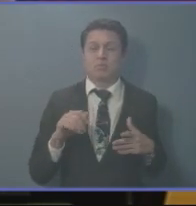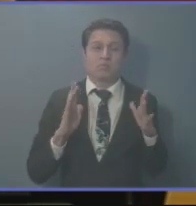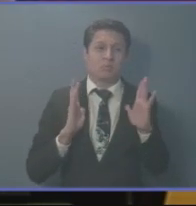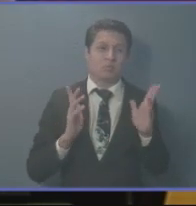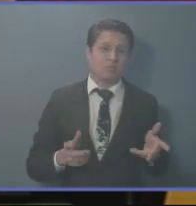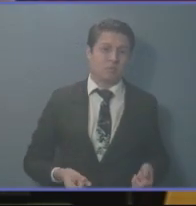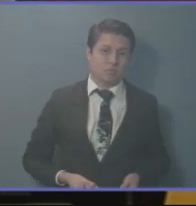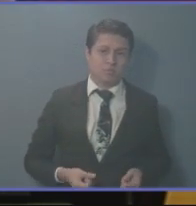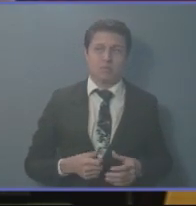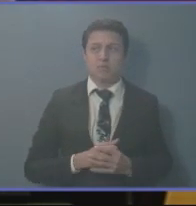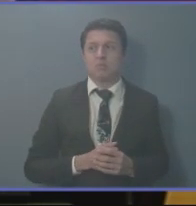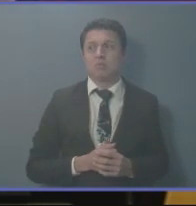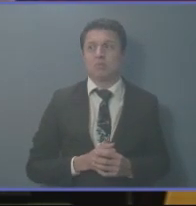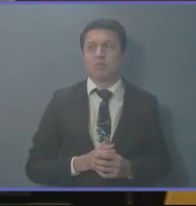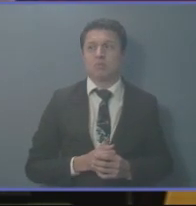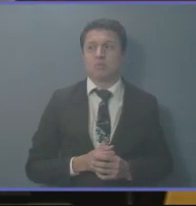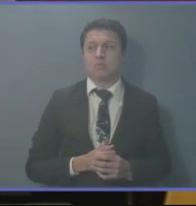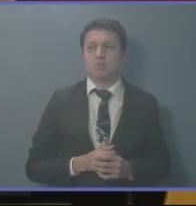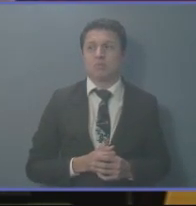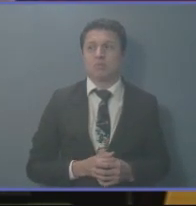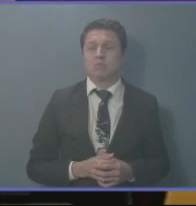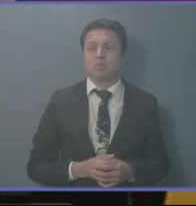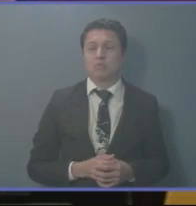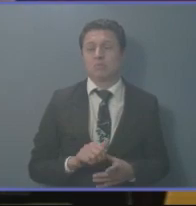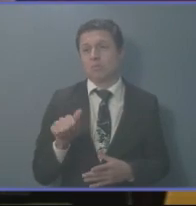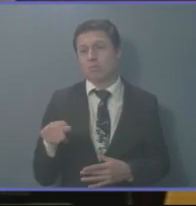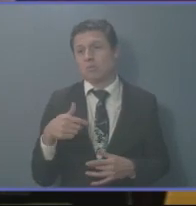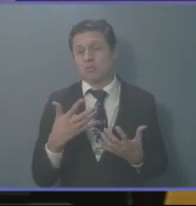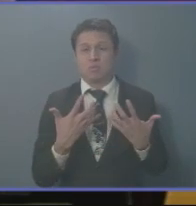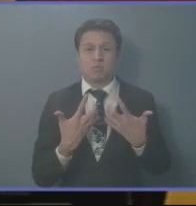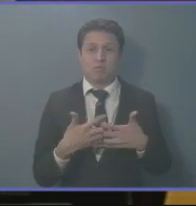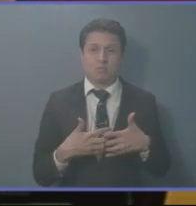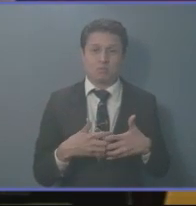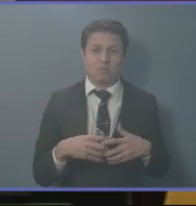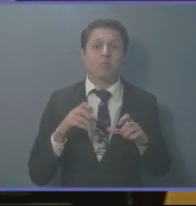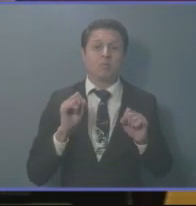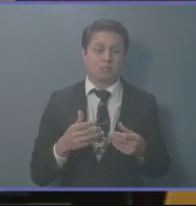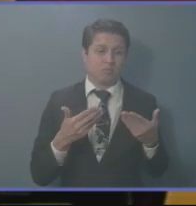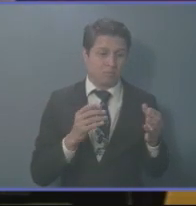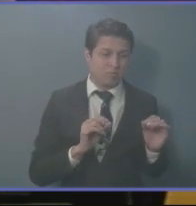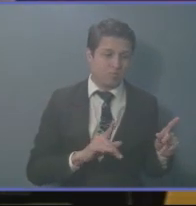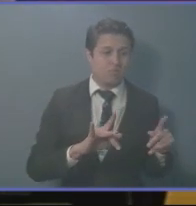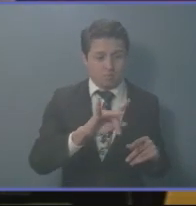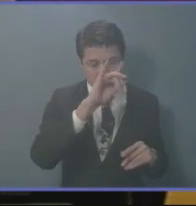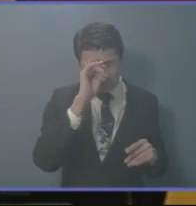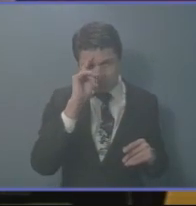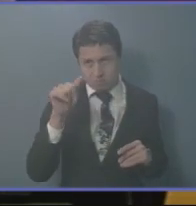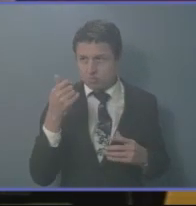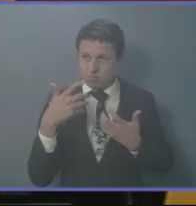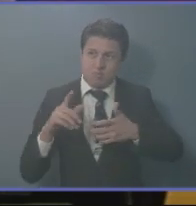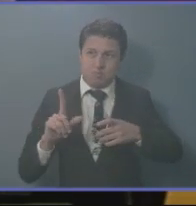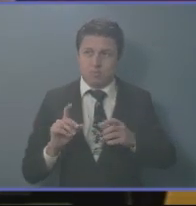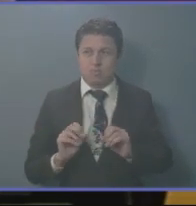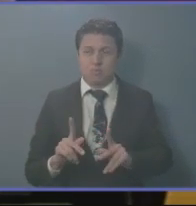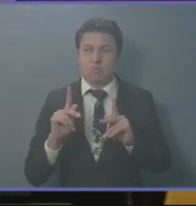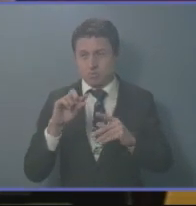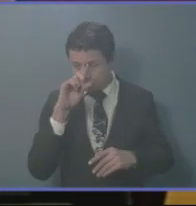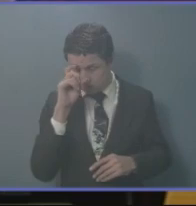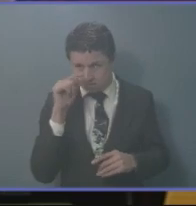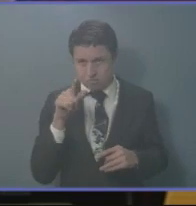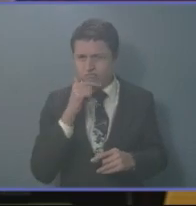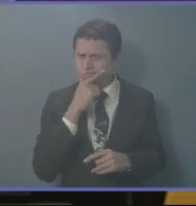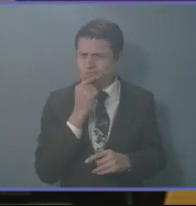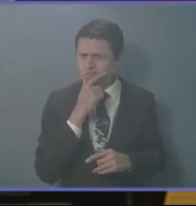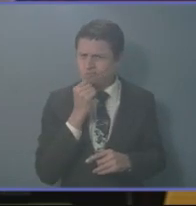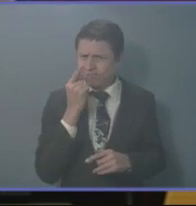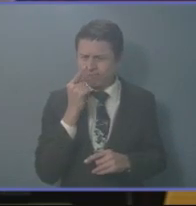gobierno, algunas empresas sí las deja trabajar y otras no. Y eso es lo que se